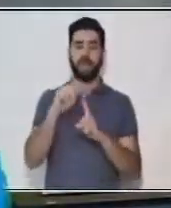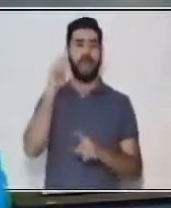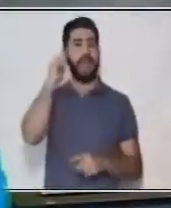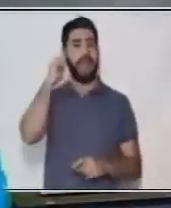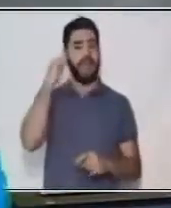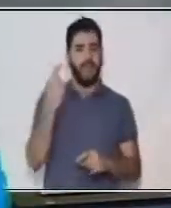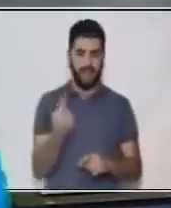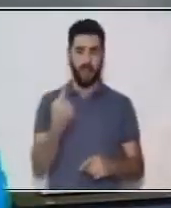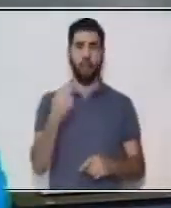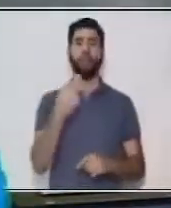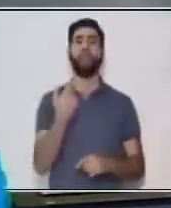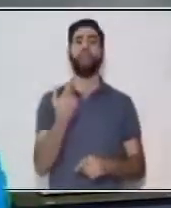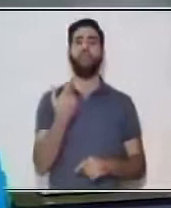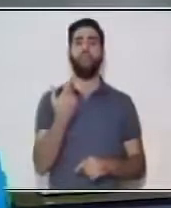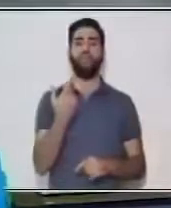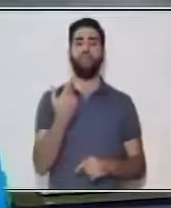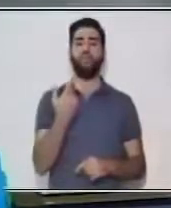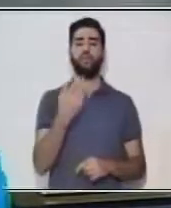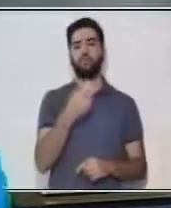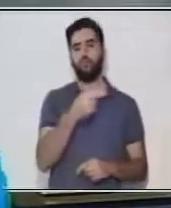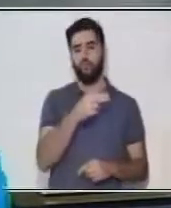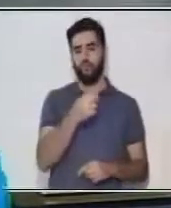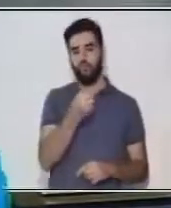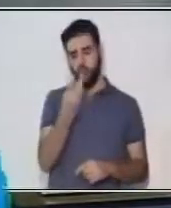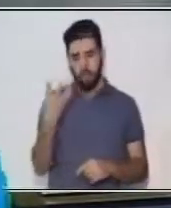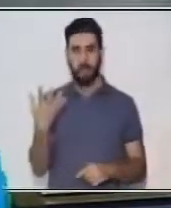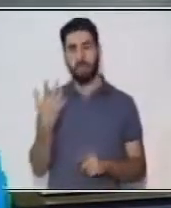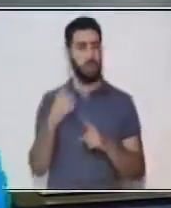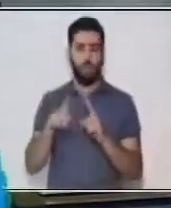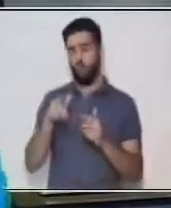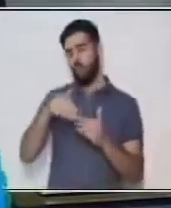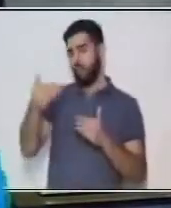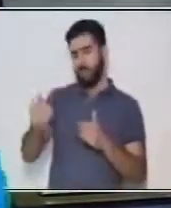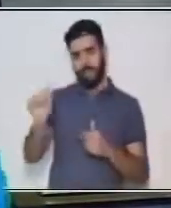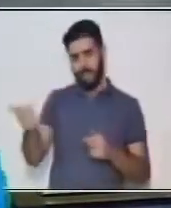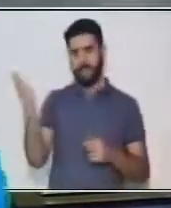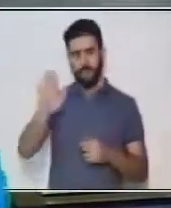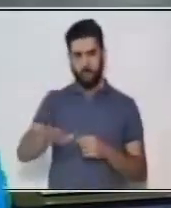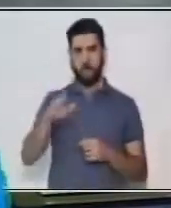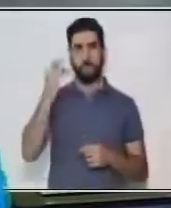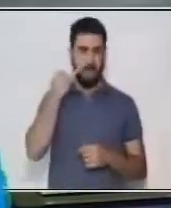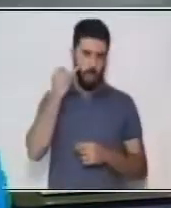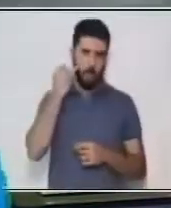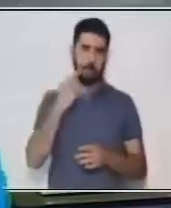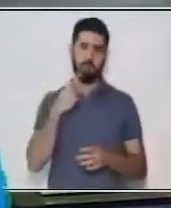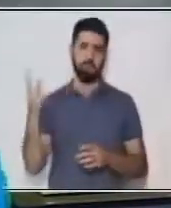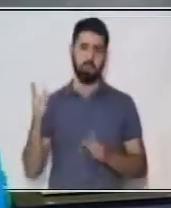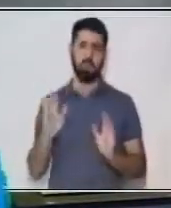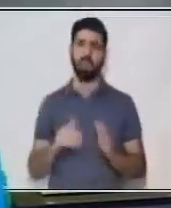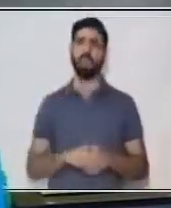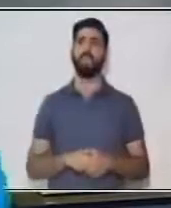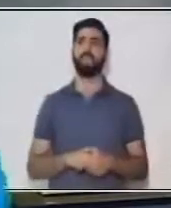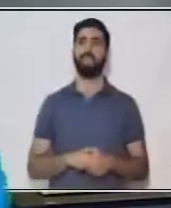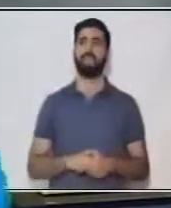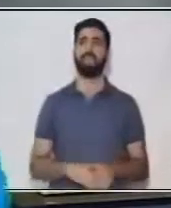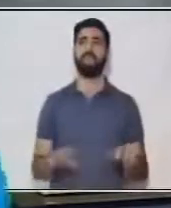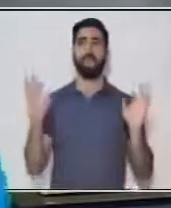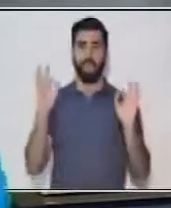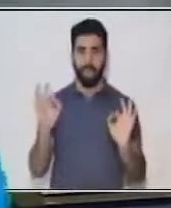día miércoles. El día de hoy nos vamos a centrar en el término de sustantivos, sustantivos propios, comunes y el verbo. ¿Recuerdas